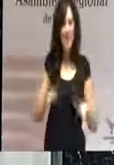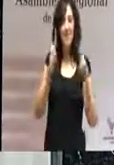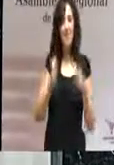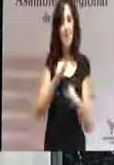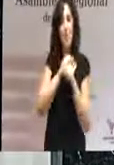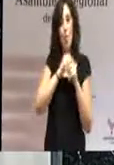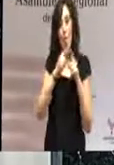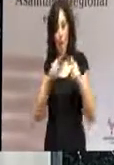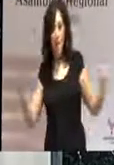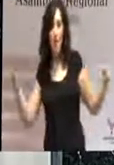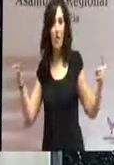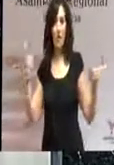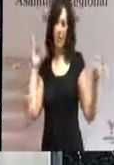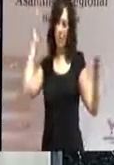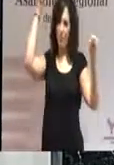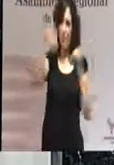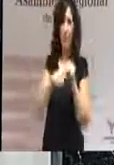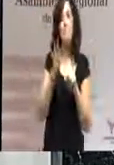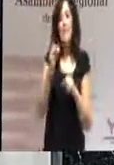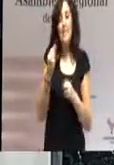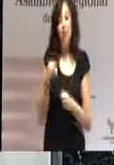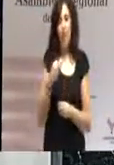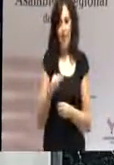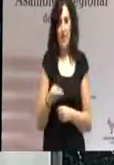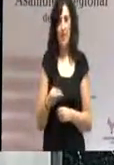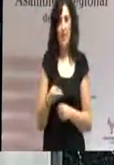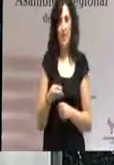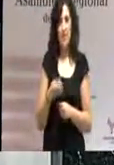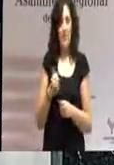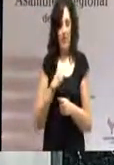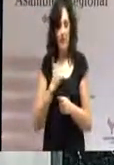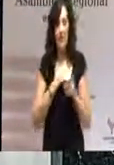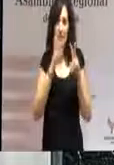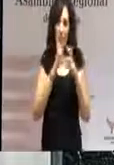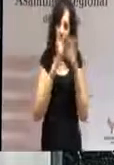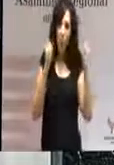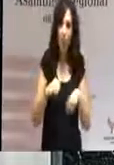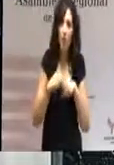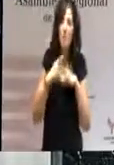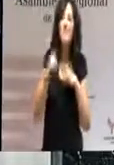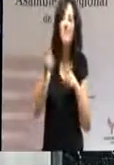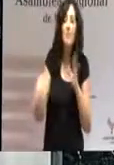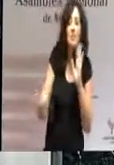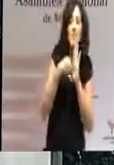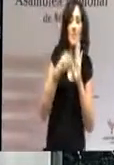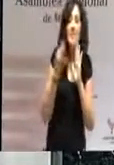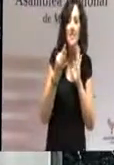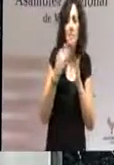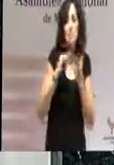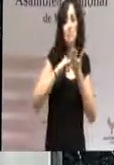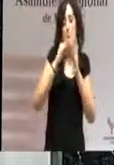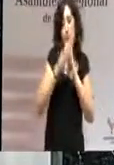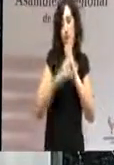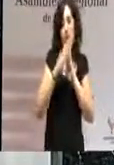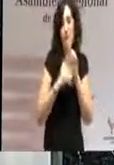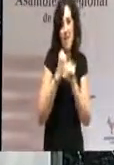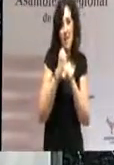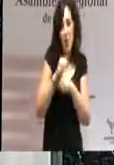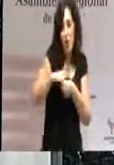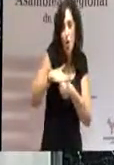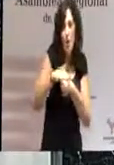y jóvenes. Aprovechemos el acuerdo para recuperar también el programa de empleo local,